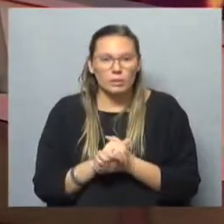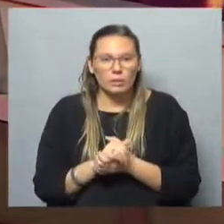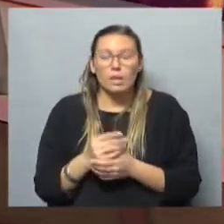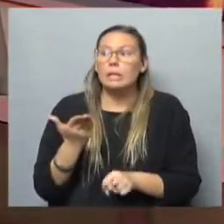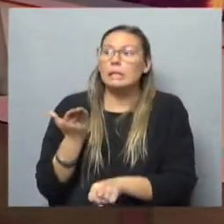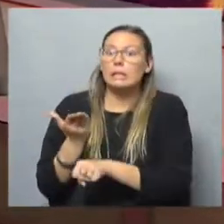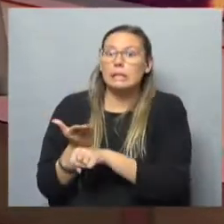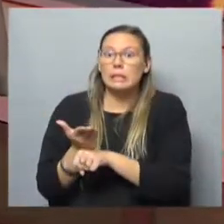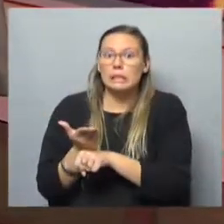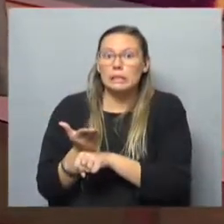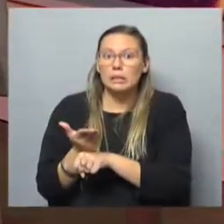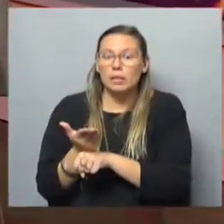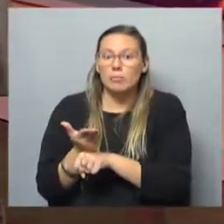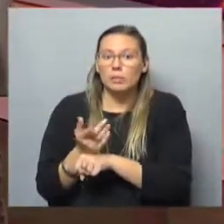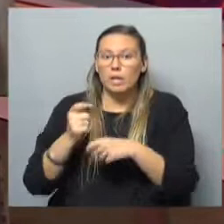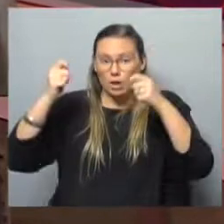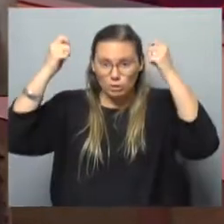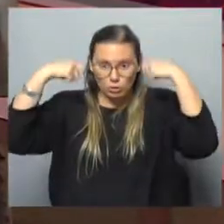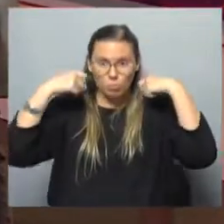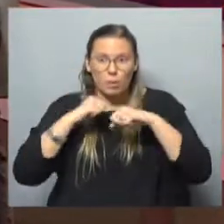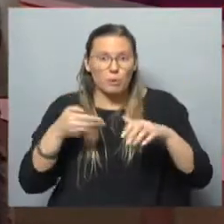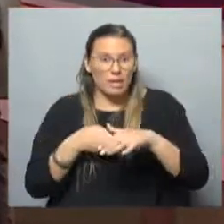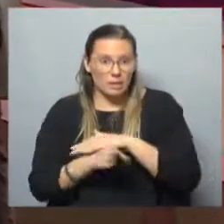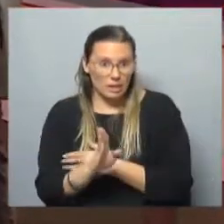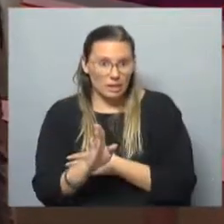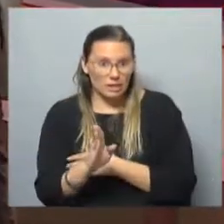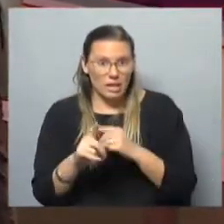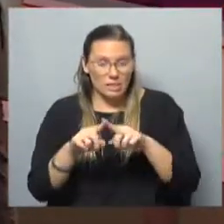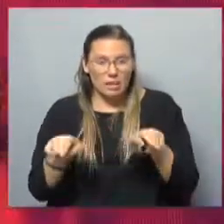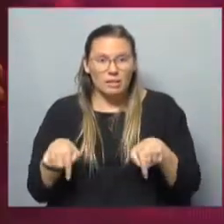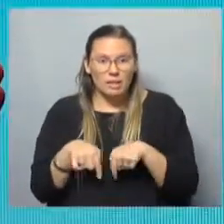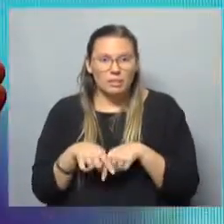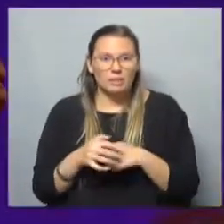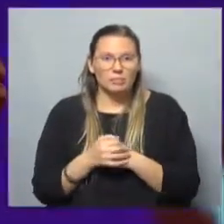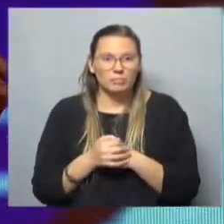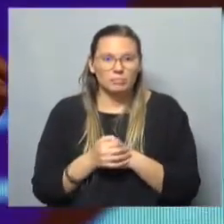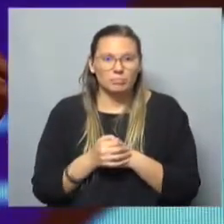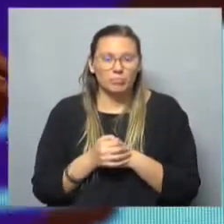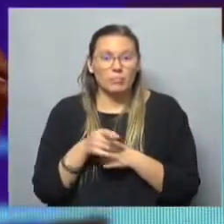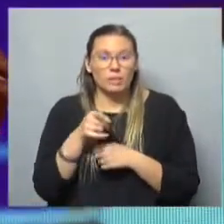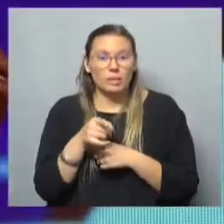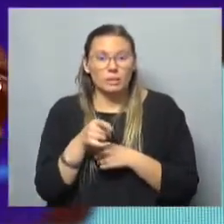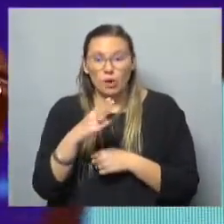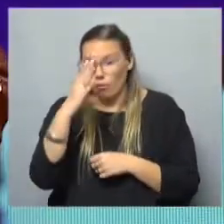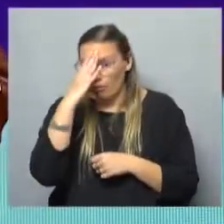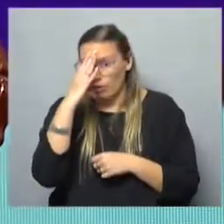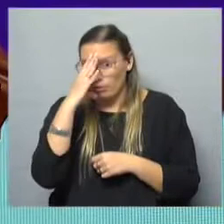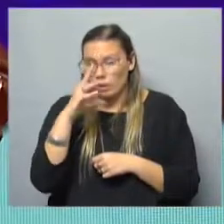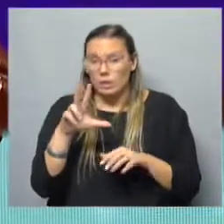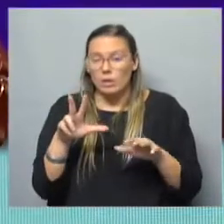pedí el sombrero para entrar al tablado. Y eso fue en febrero del